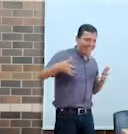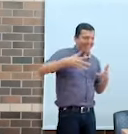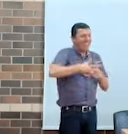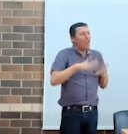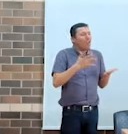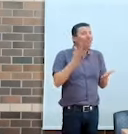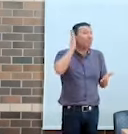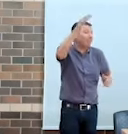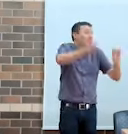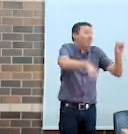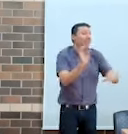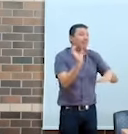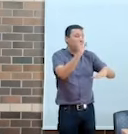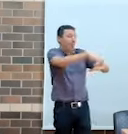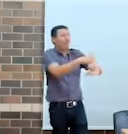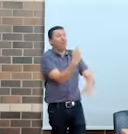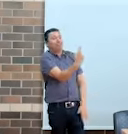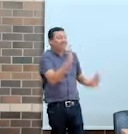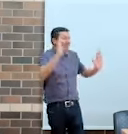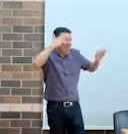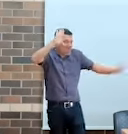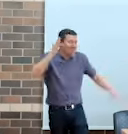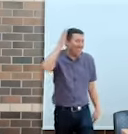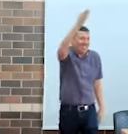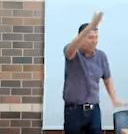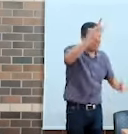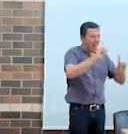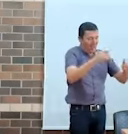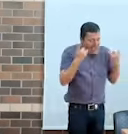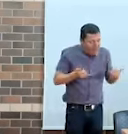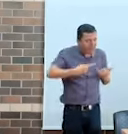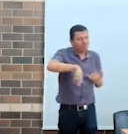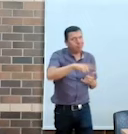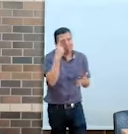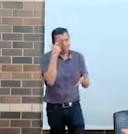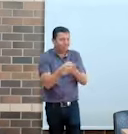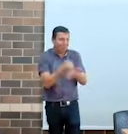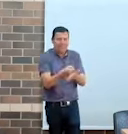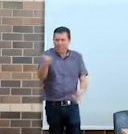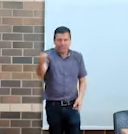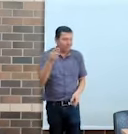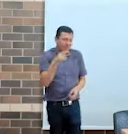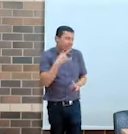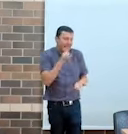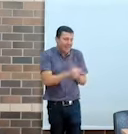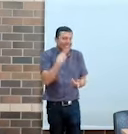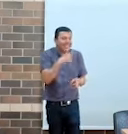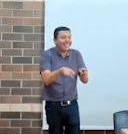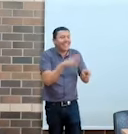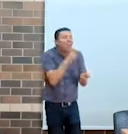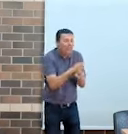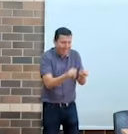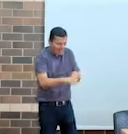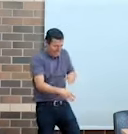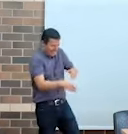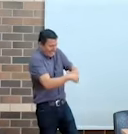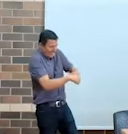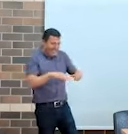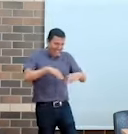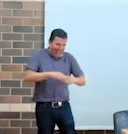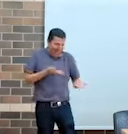importante darle y informándoles poco a poco sobre qué es lo que va a suceder. Por ejemplo, lo que sucede en este momento no